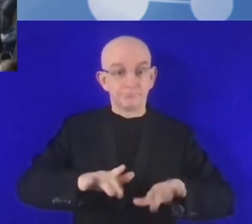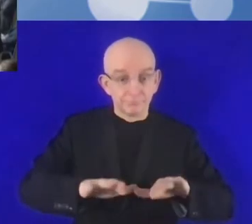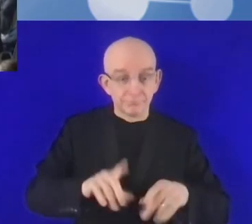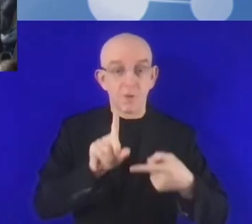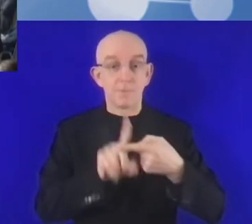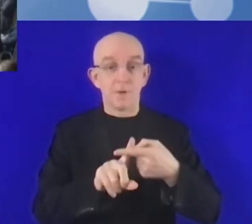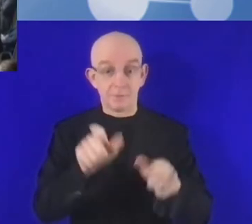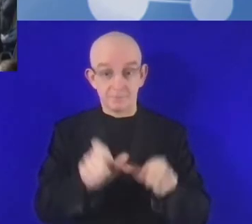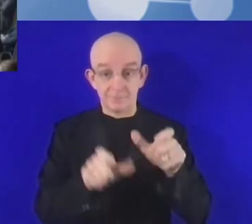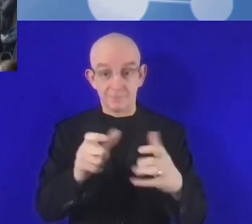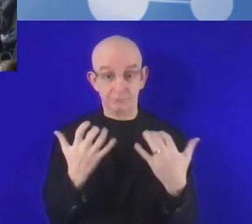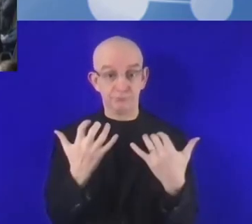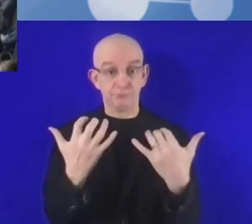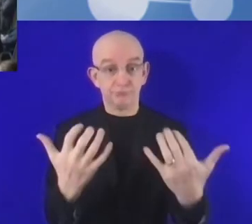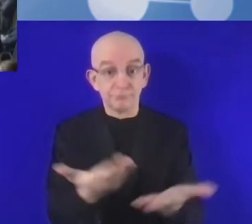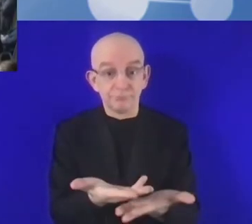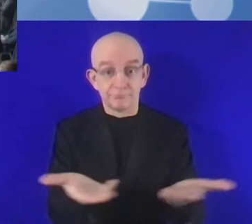fórmula híbrida.